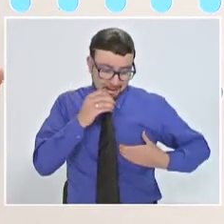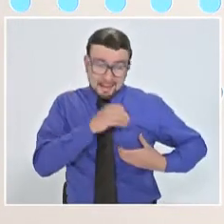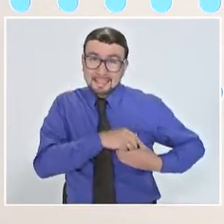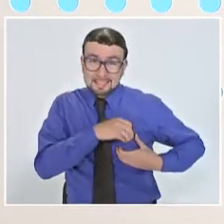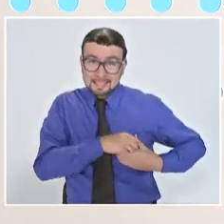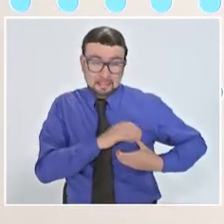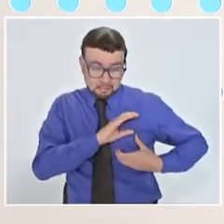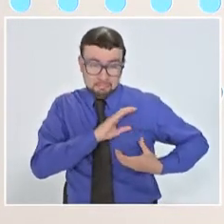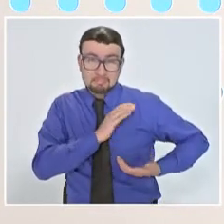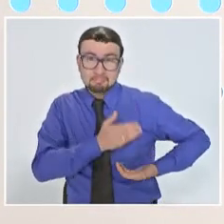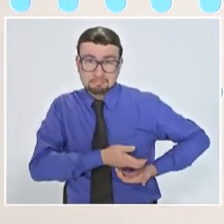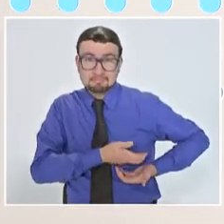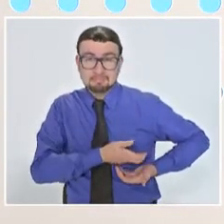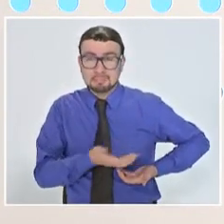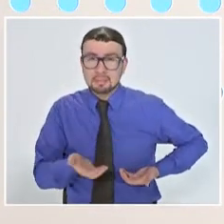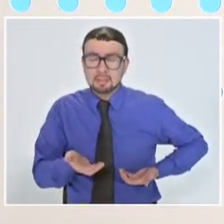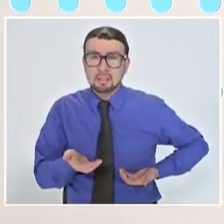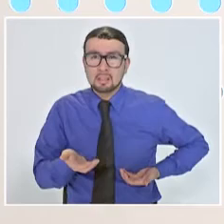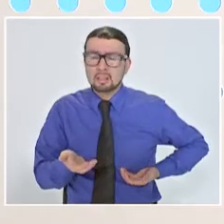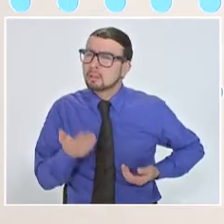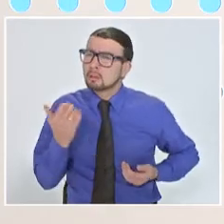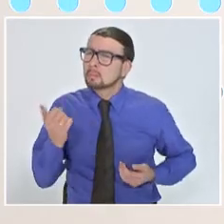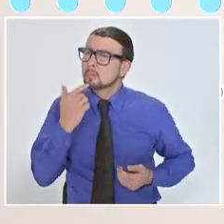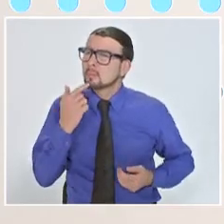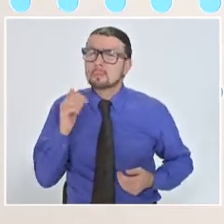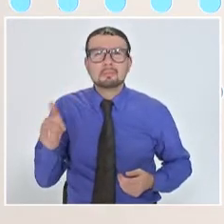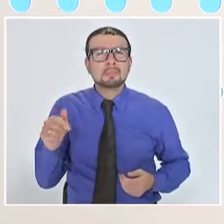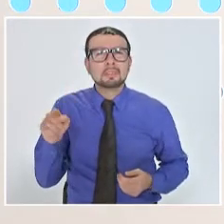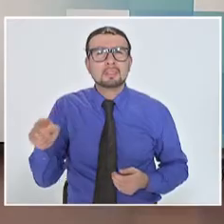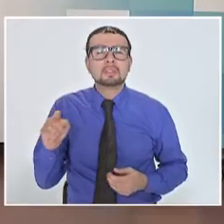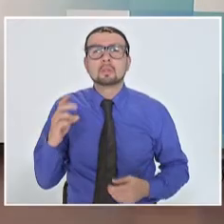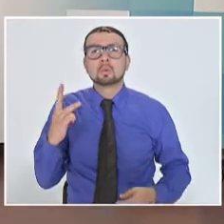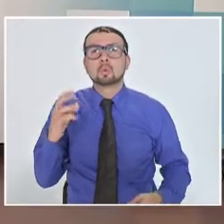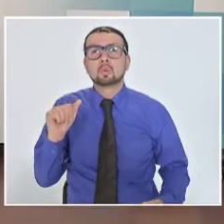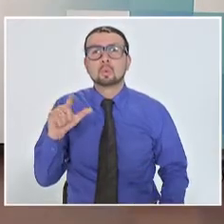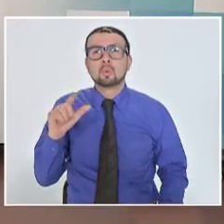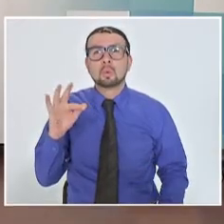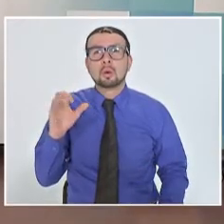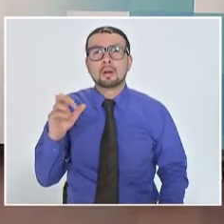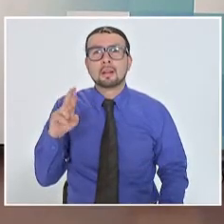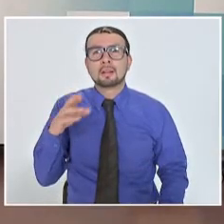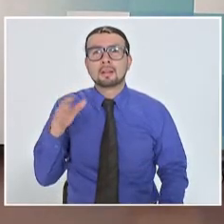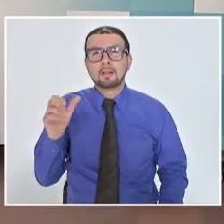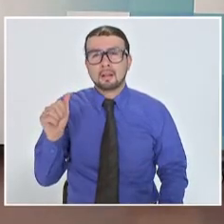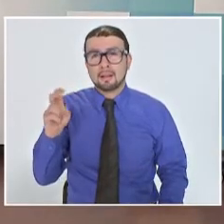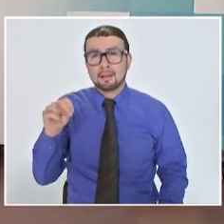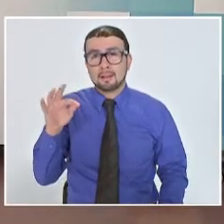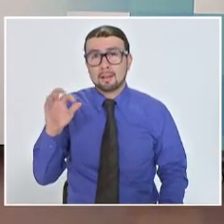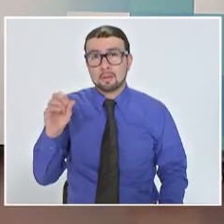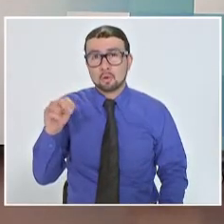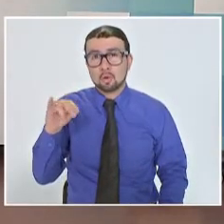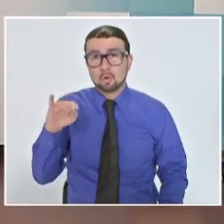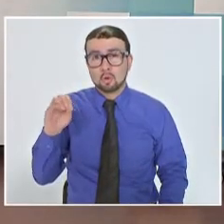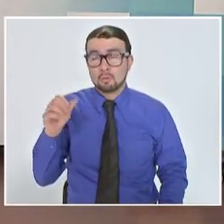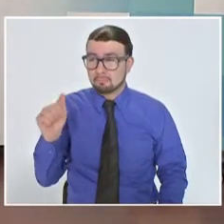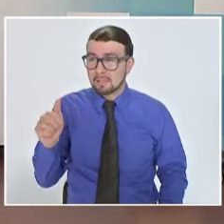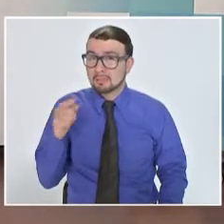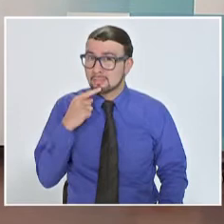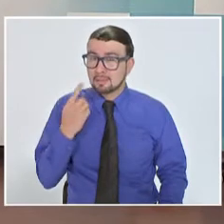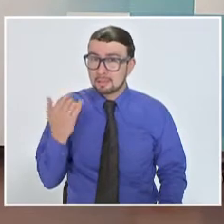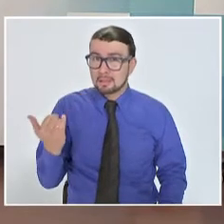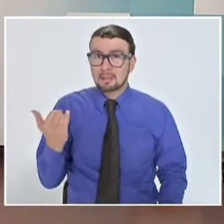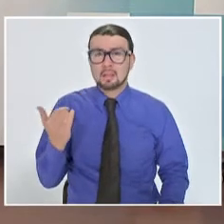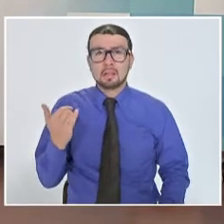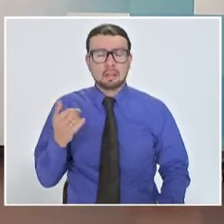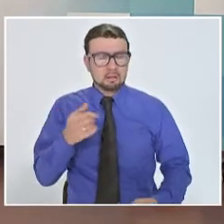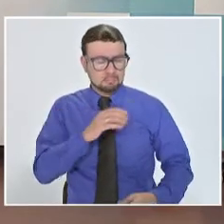hablaba el doctor Walter Antonio Arboleda Ruiz de los ganglios que se pueden presentar o de